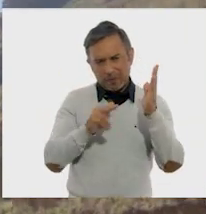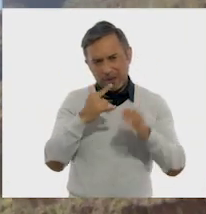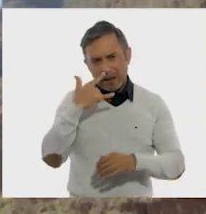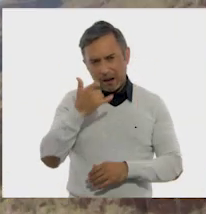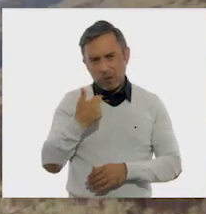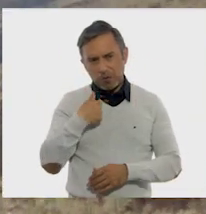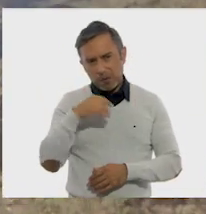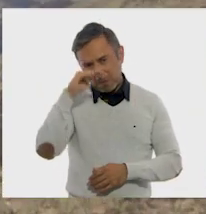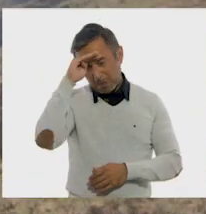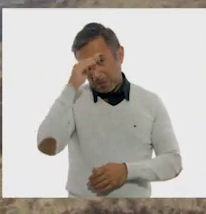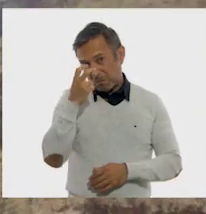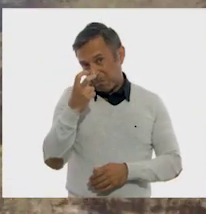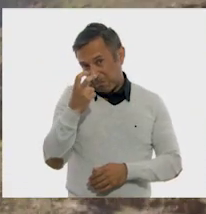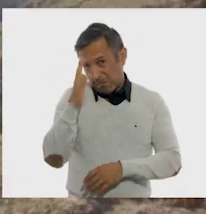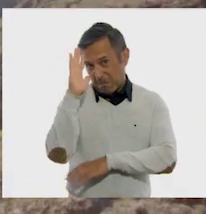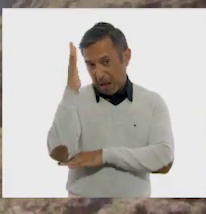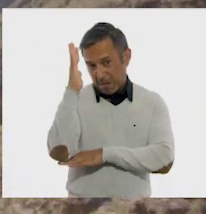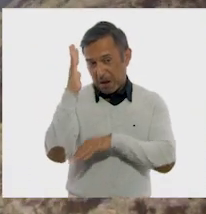haber sido con eso.